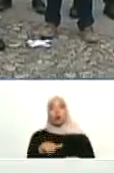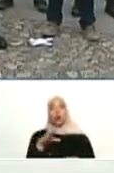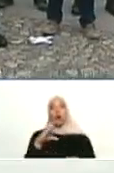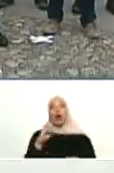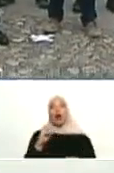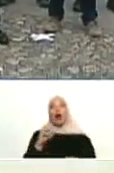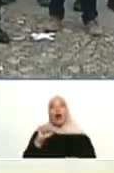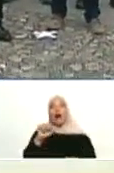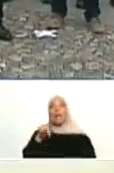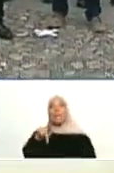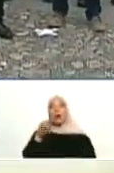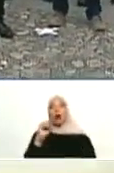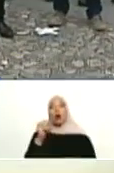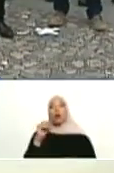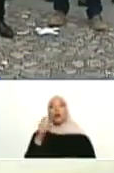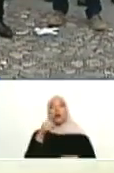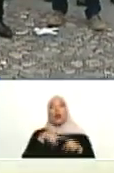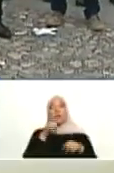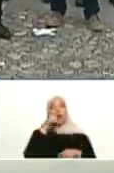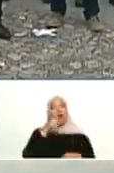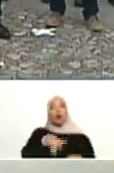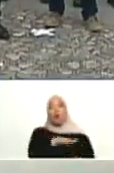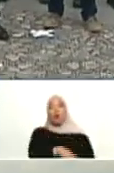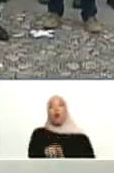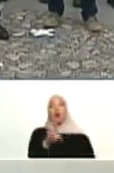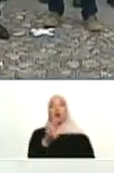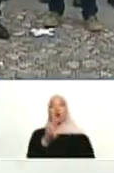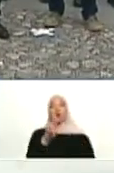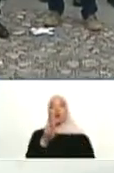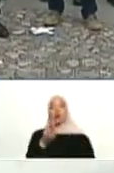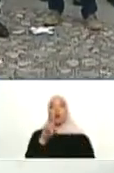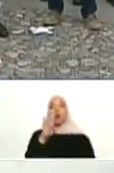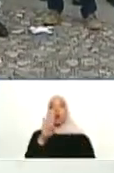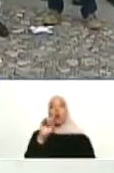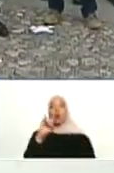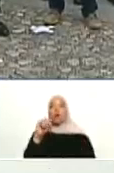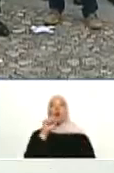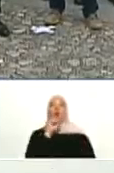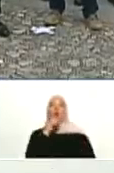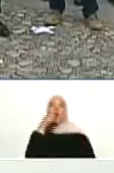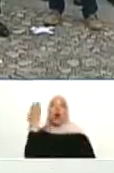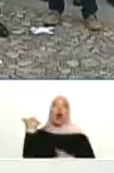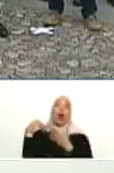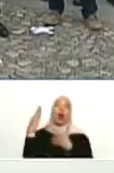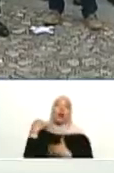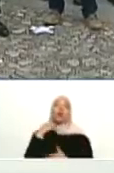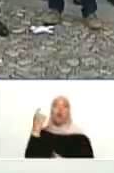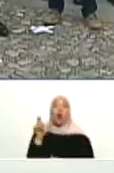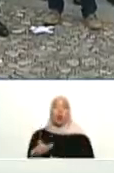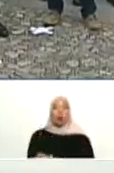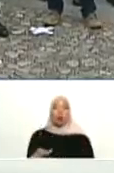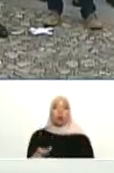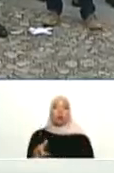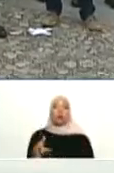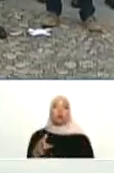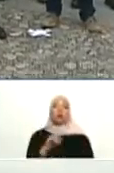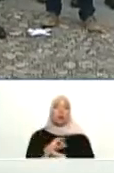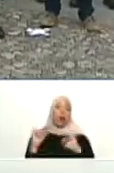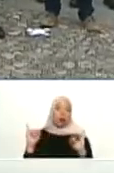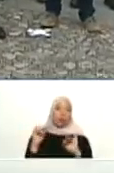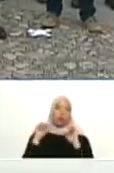Capacho Viejo, de Rubio. Allí están los bisabuelos, las bisabuelas enterradas en los